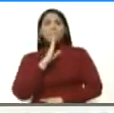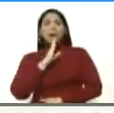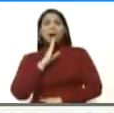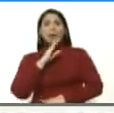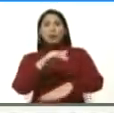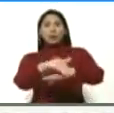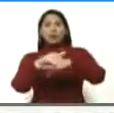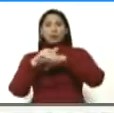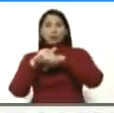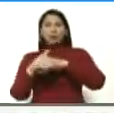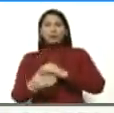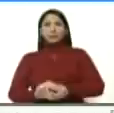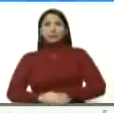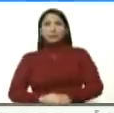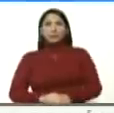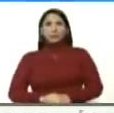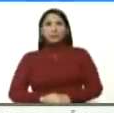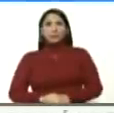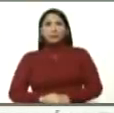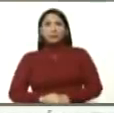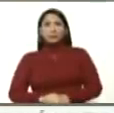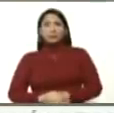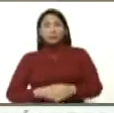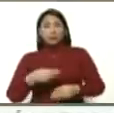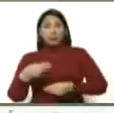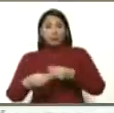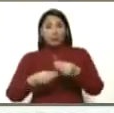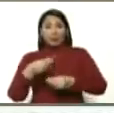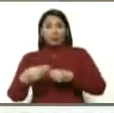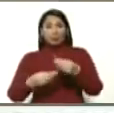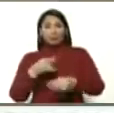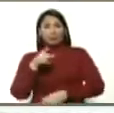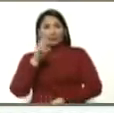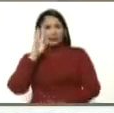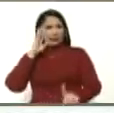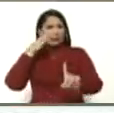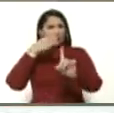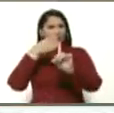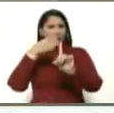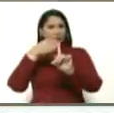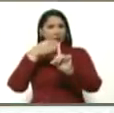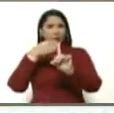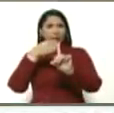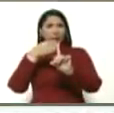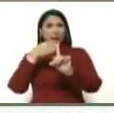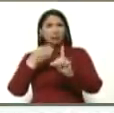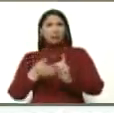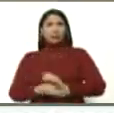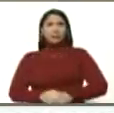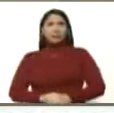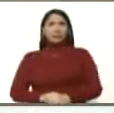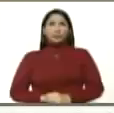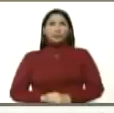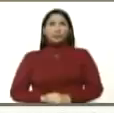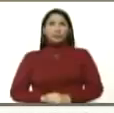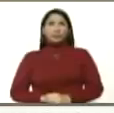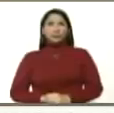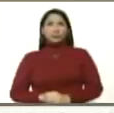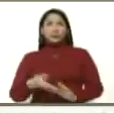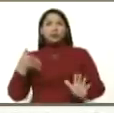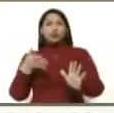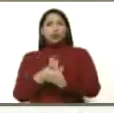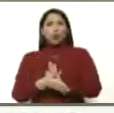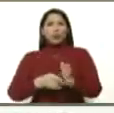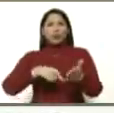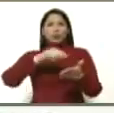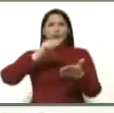Inglaterra. Hago este énfasis, distinguido procurador, sobre el